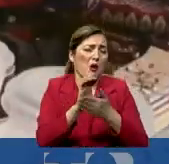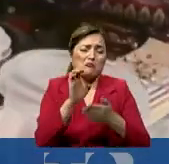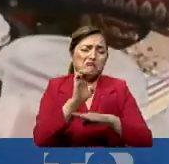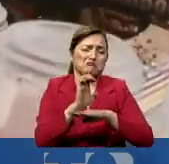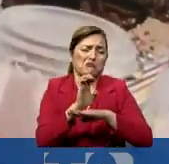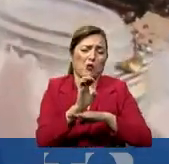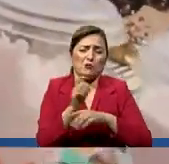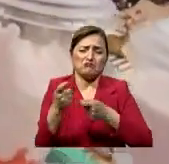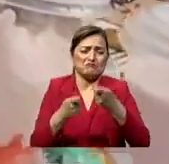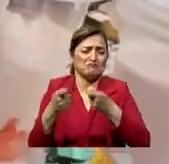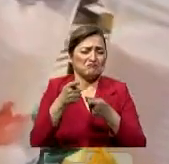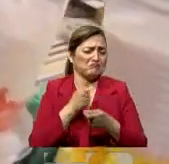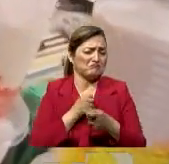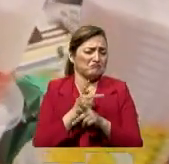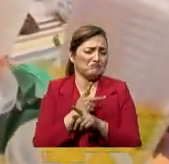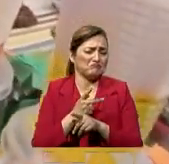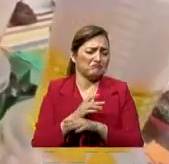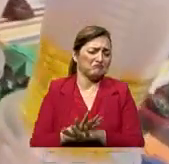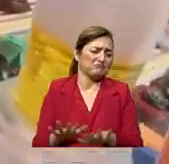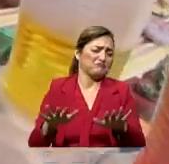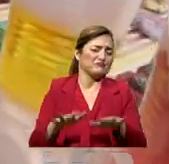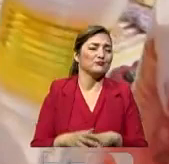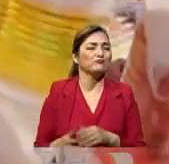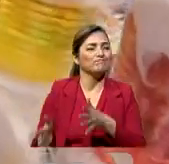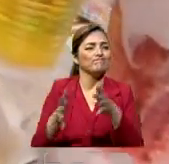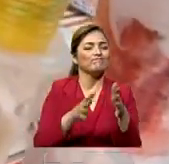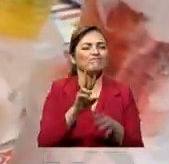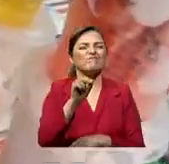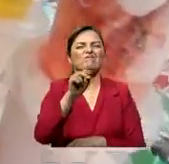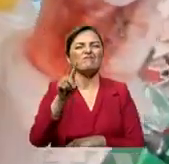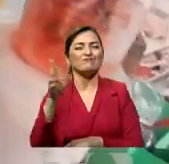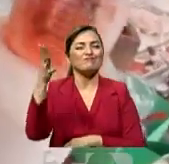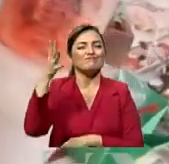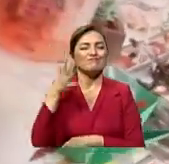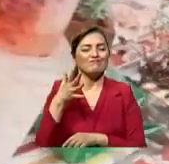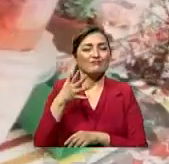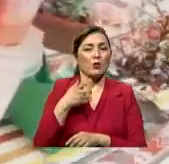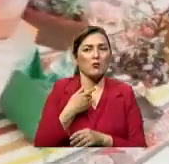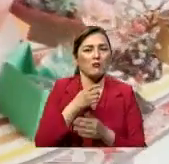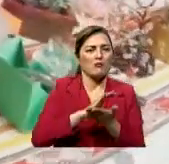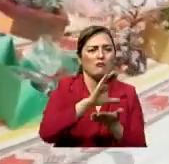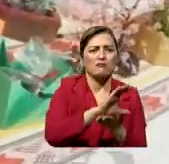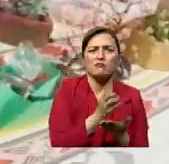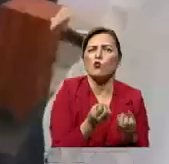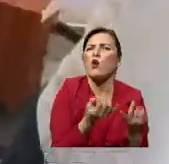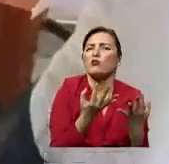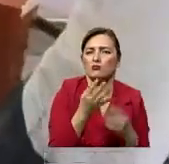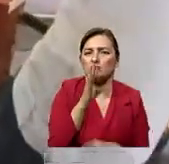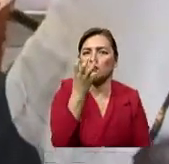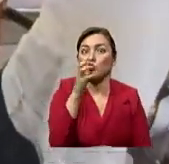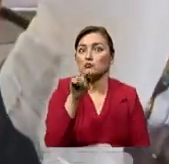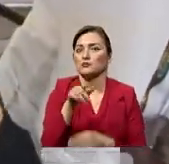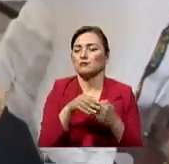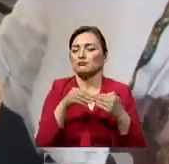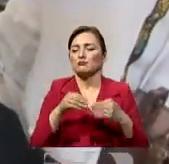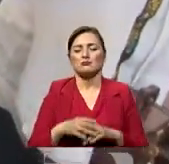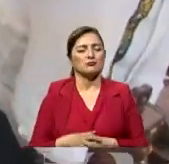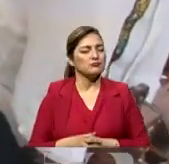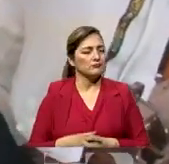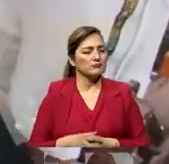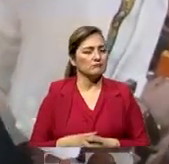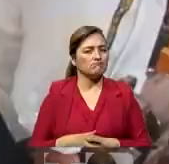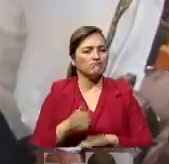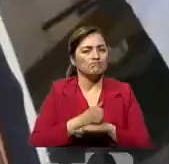Ecuador. En la edición de Fonquito 2021, los emprendedores recibieron hasta $14,000. Según la autoridad, en esta